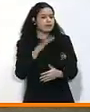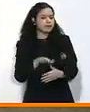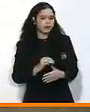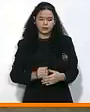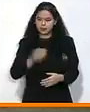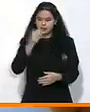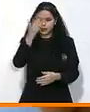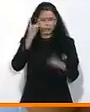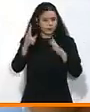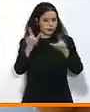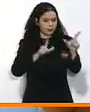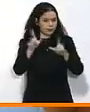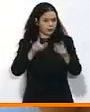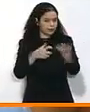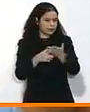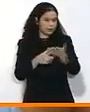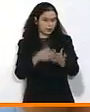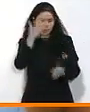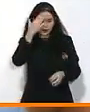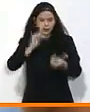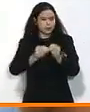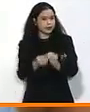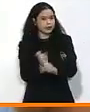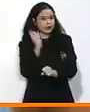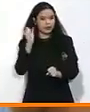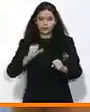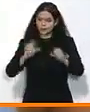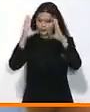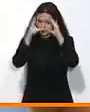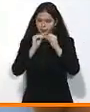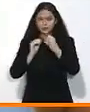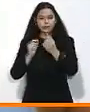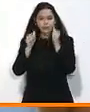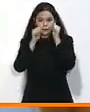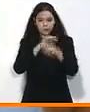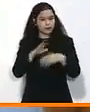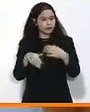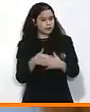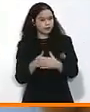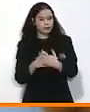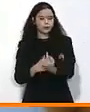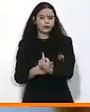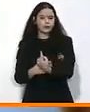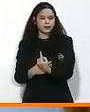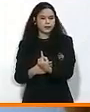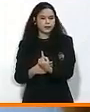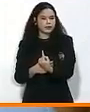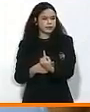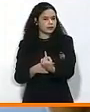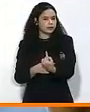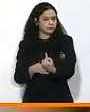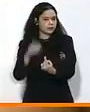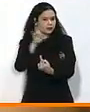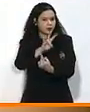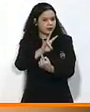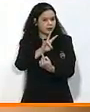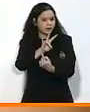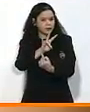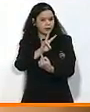suerte. Ten tu boleto en mano porque se viene su primer dígito para esta noche. Atentos, porque este es el